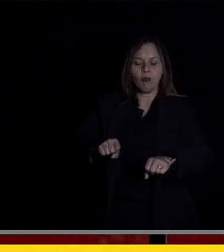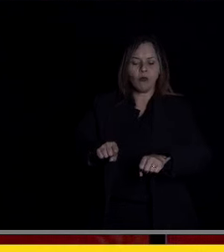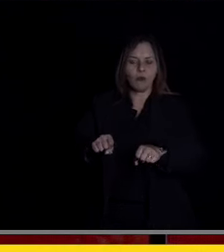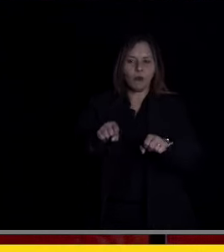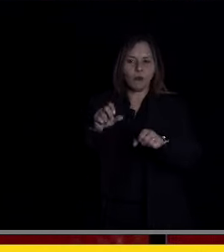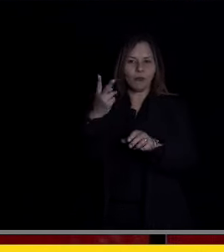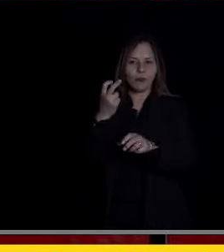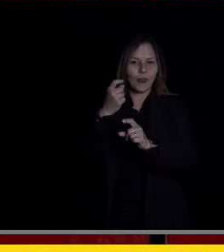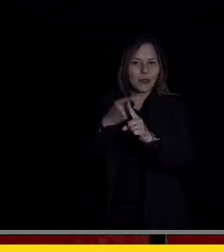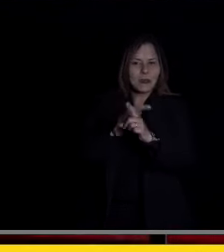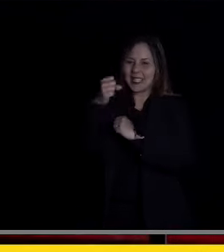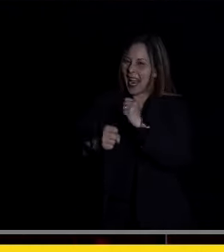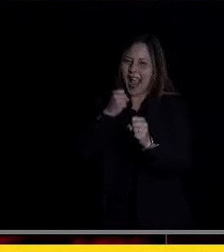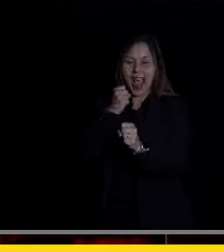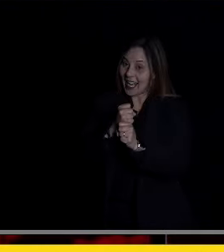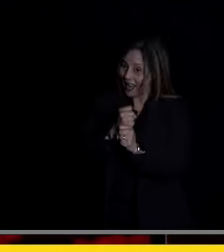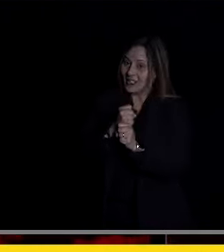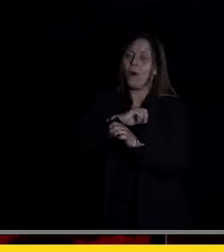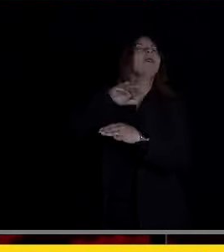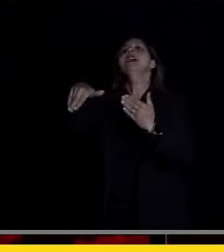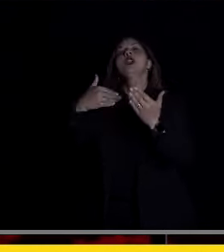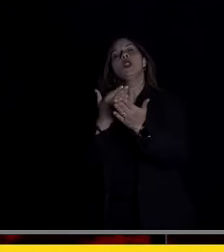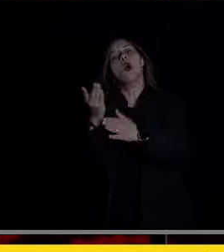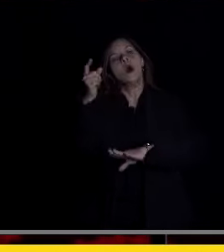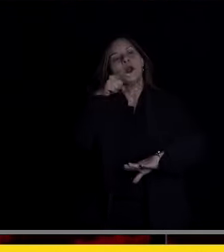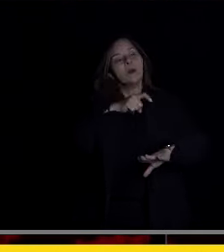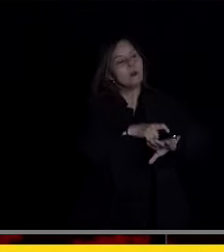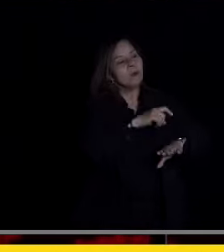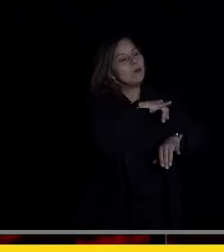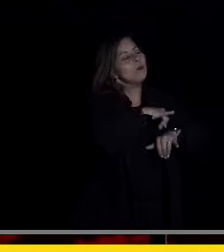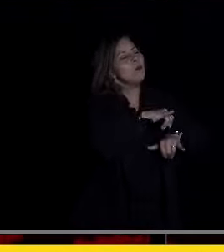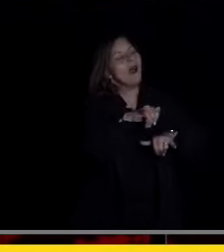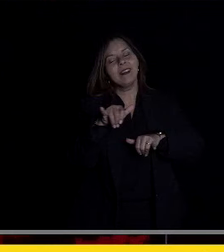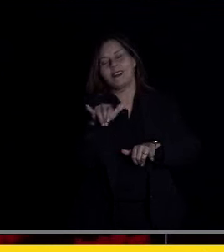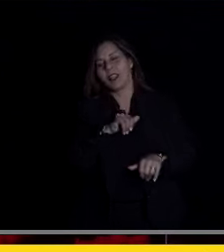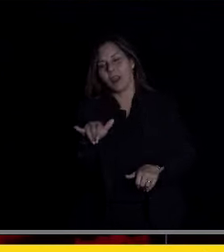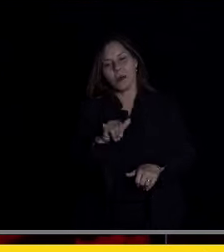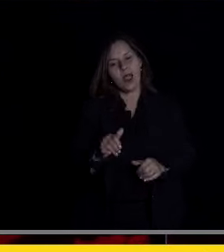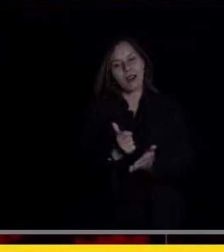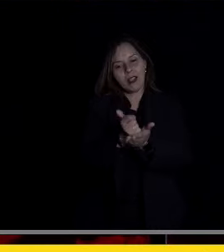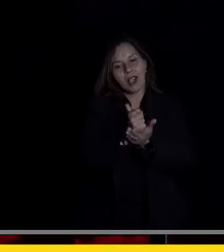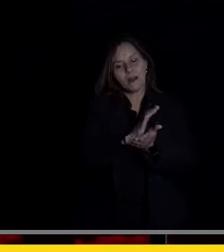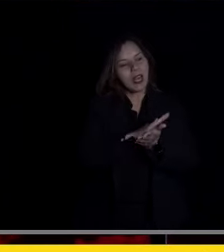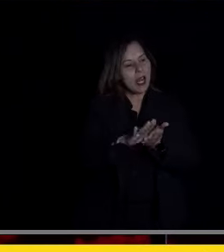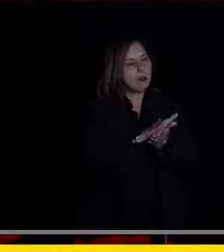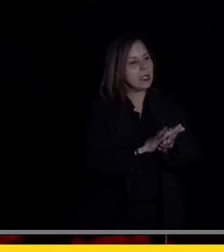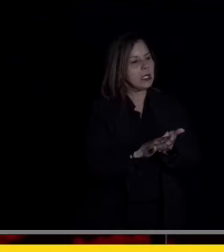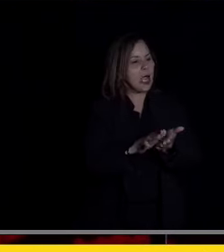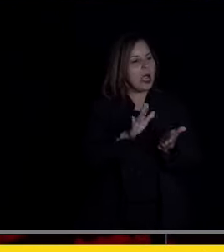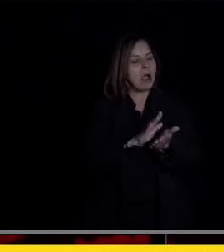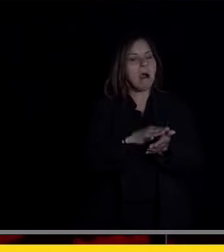12 meses al año sin parar. ¿Ah? Así que igual los que nos ayudan con la limpieza, el recogido de